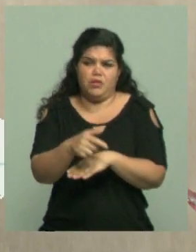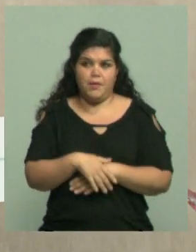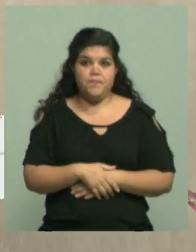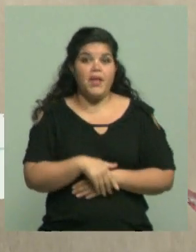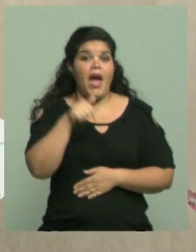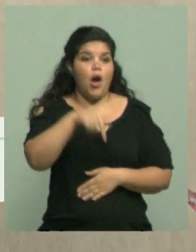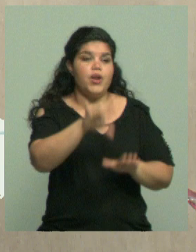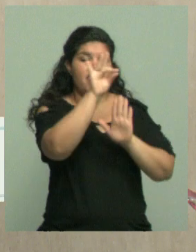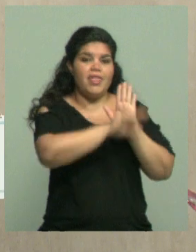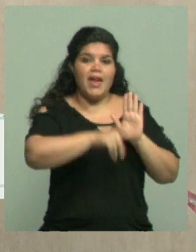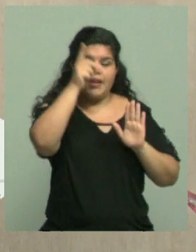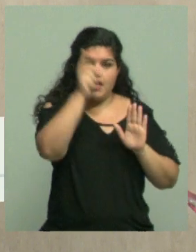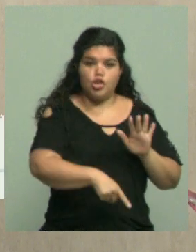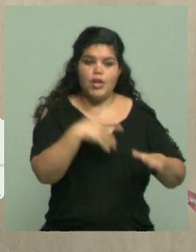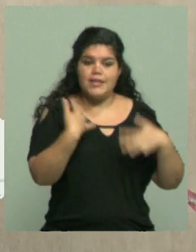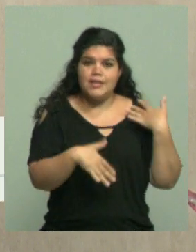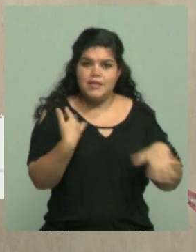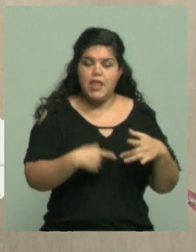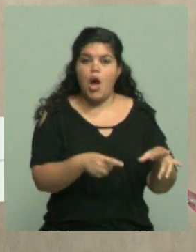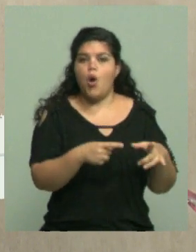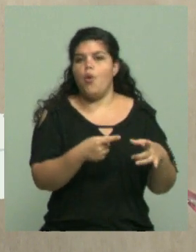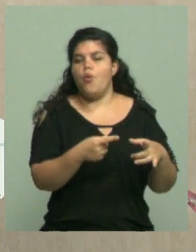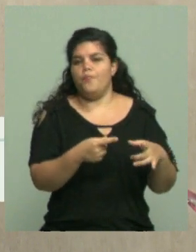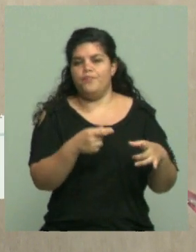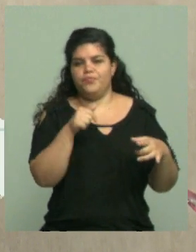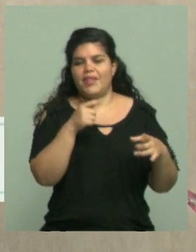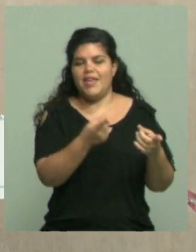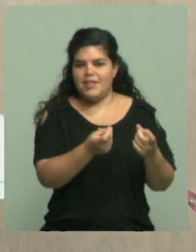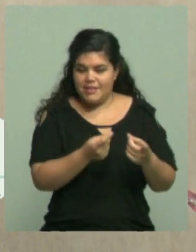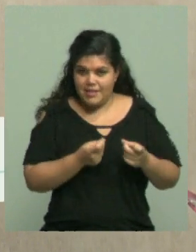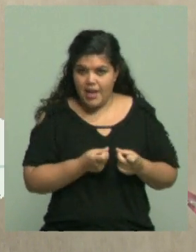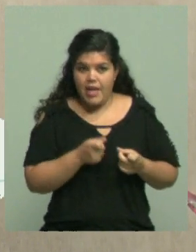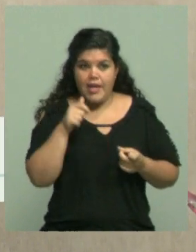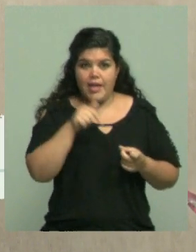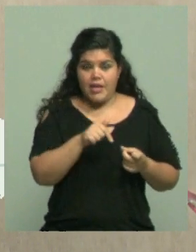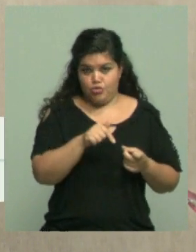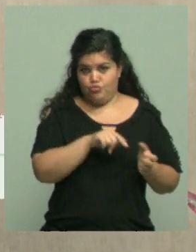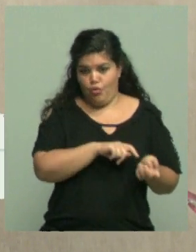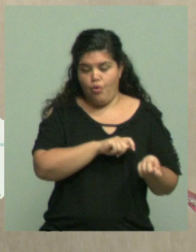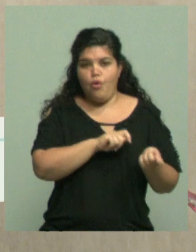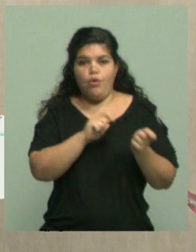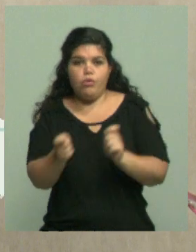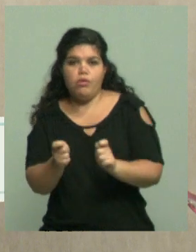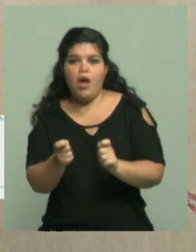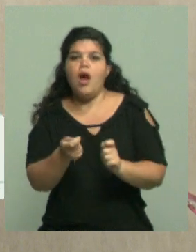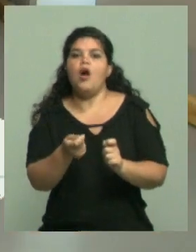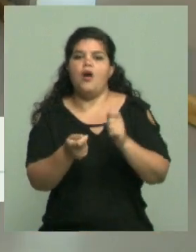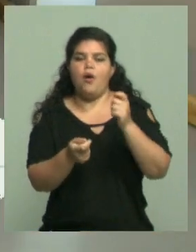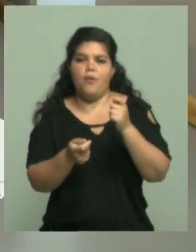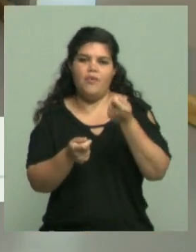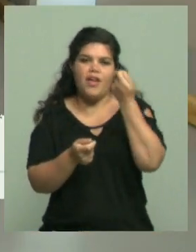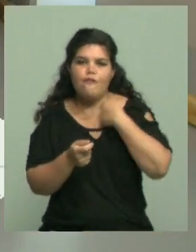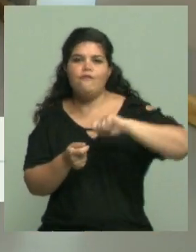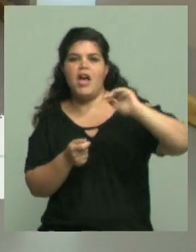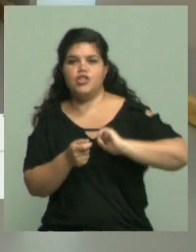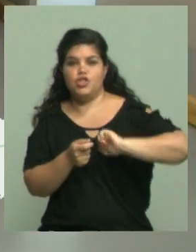urgencia se pague inflación, digamos, coincide con la necesidad que tiene el jubilado de recomponer